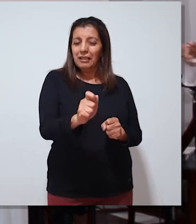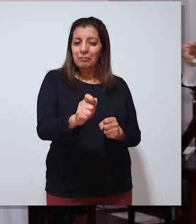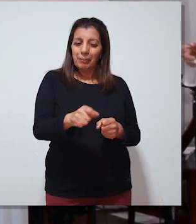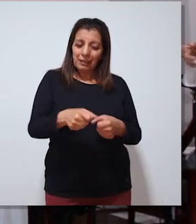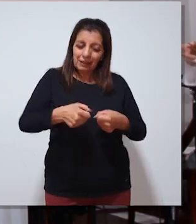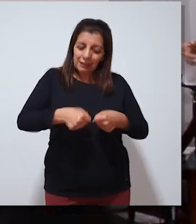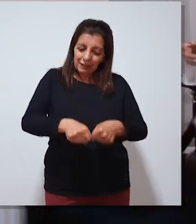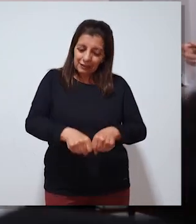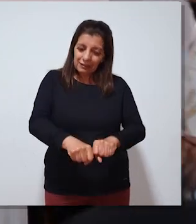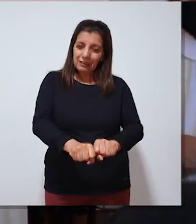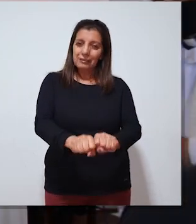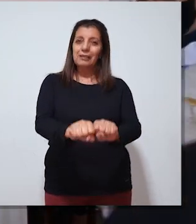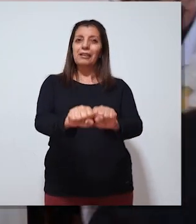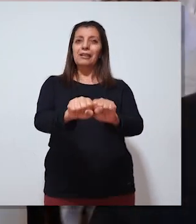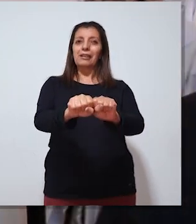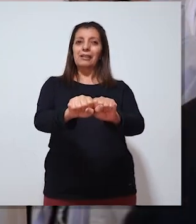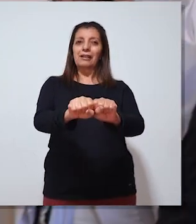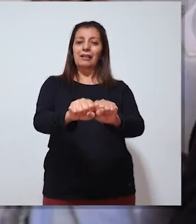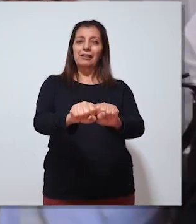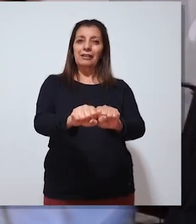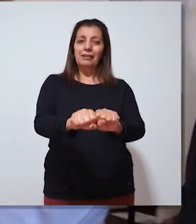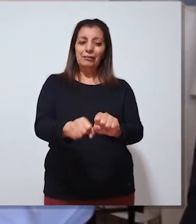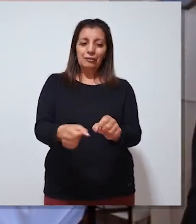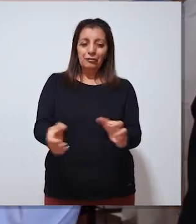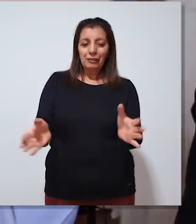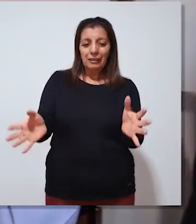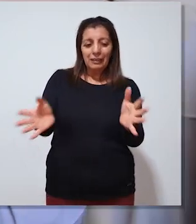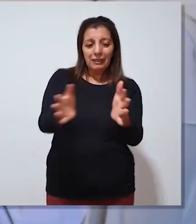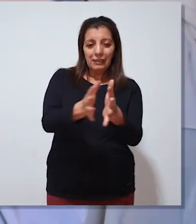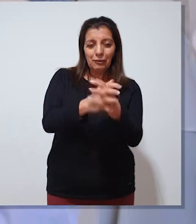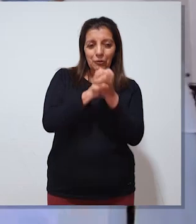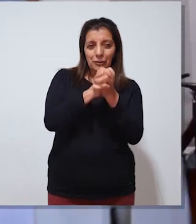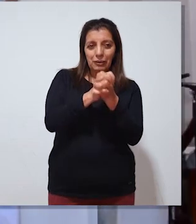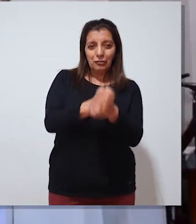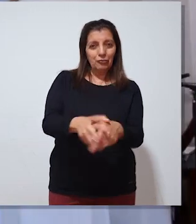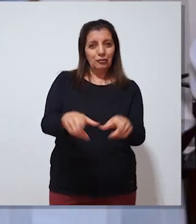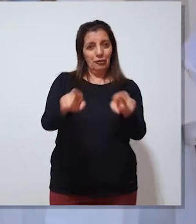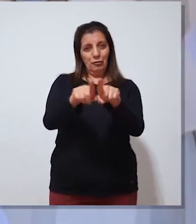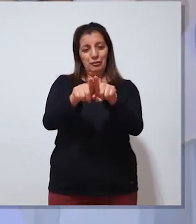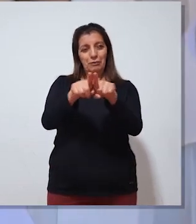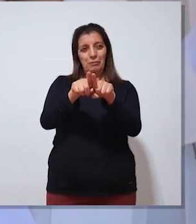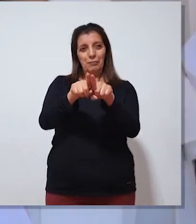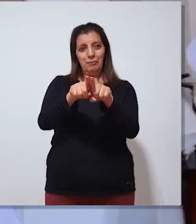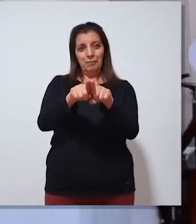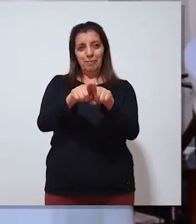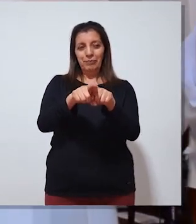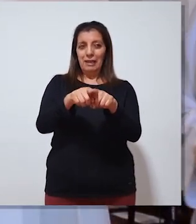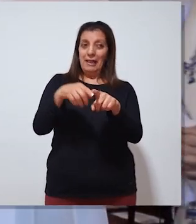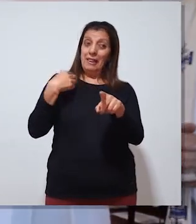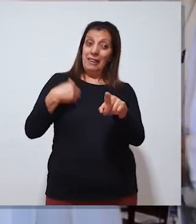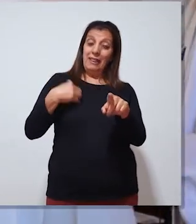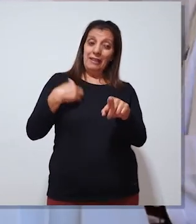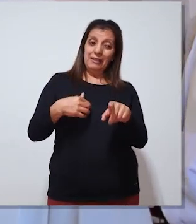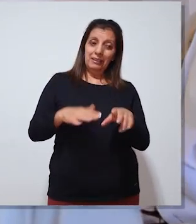que afirma la hermandad. Nuestro pueblo peregrino,